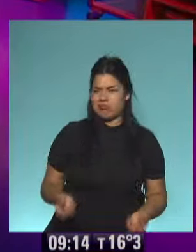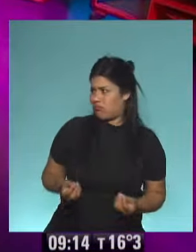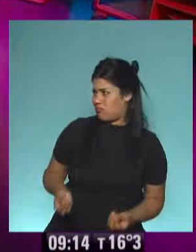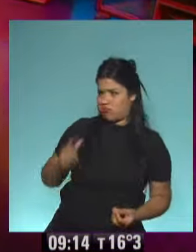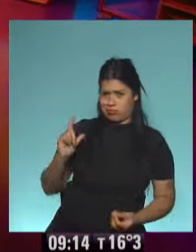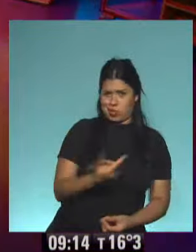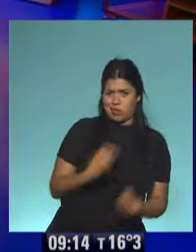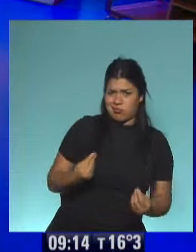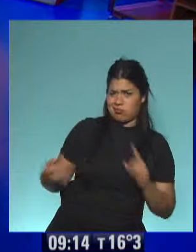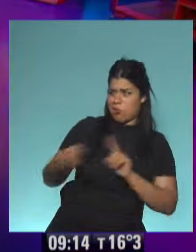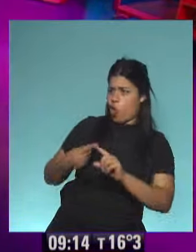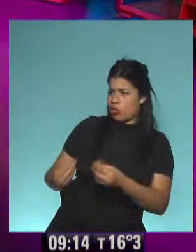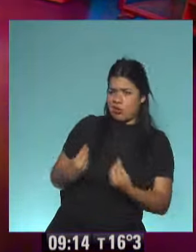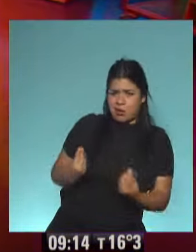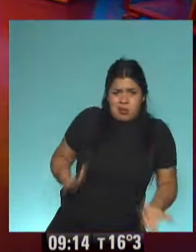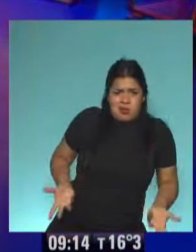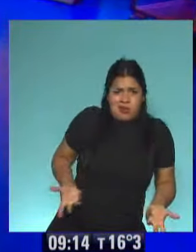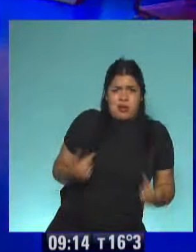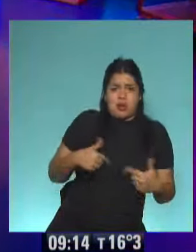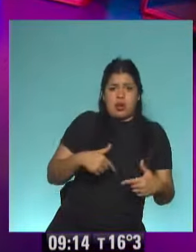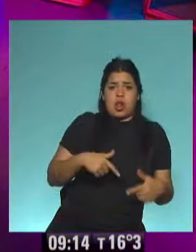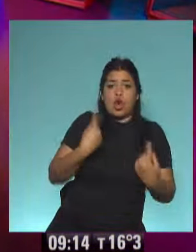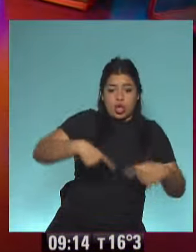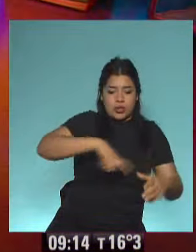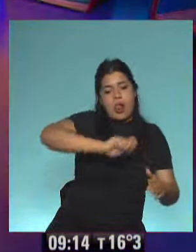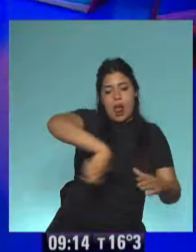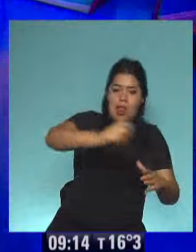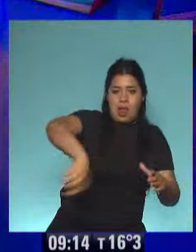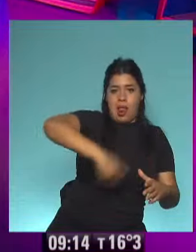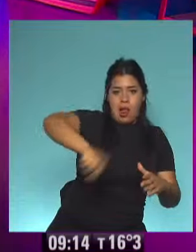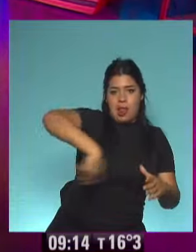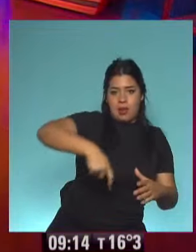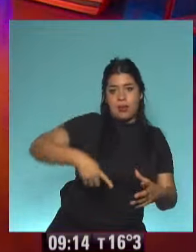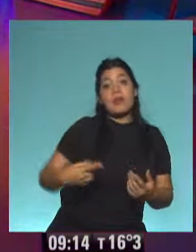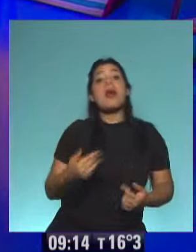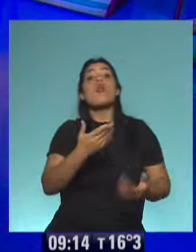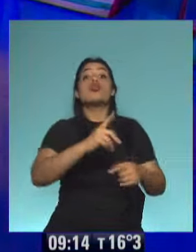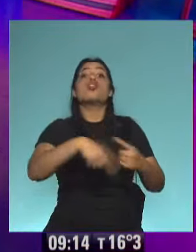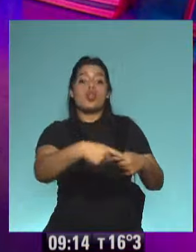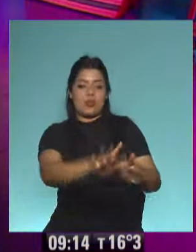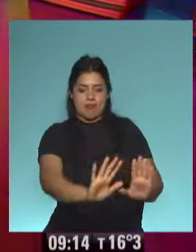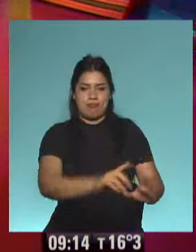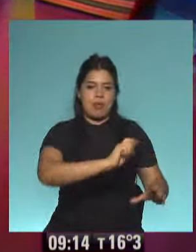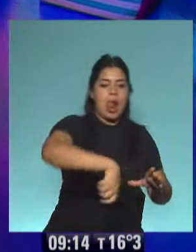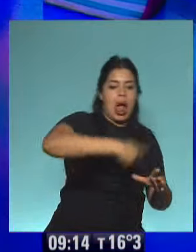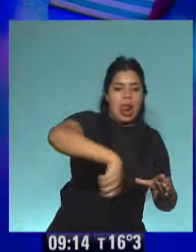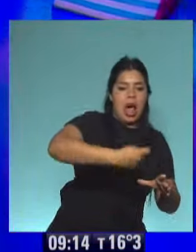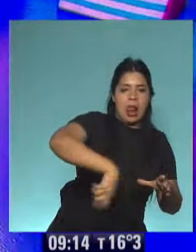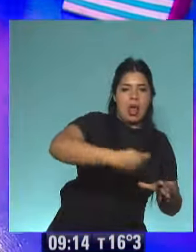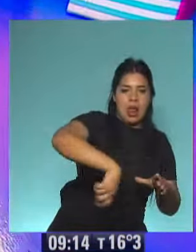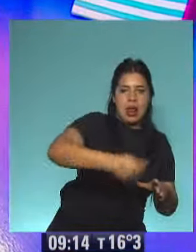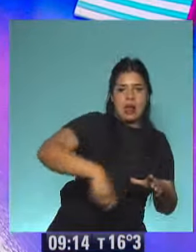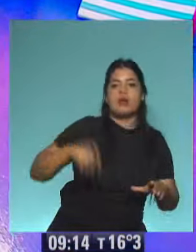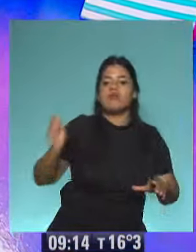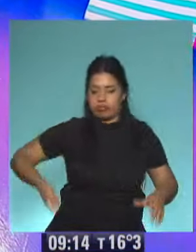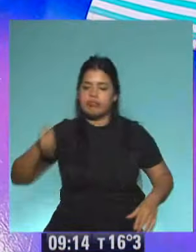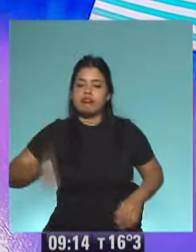Pero es obvio, tenemos, mira, cosas para batir. Si te digo música, mira, seguí batiendo. Seguí batiendo.